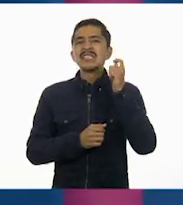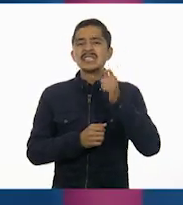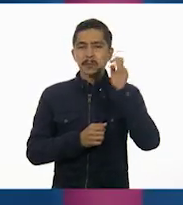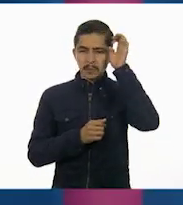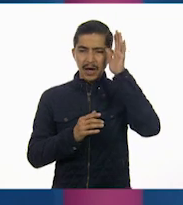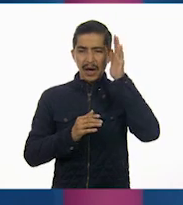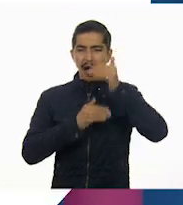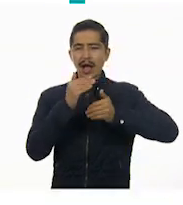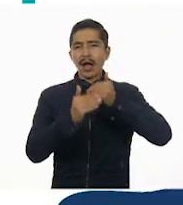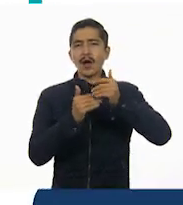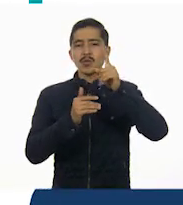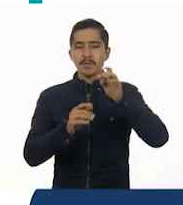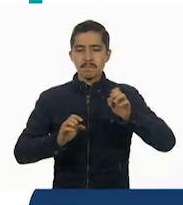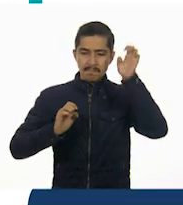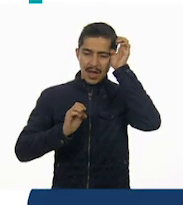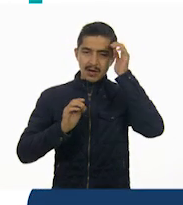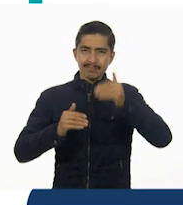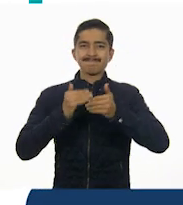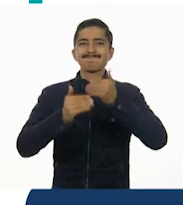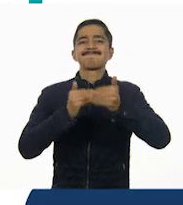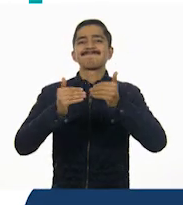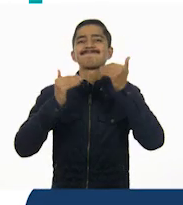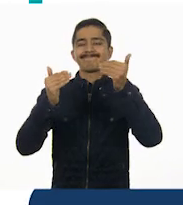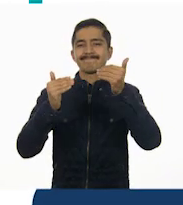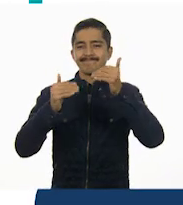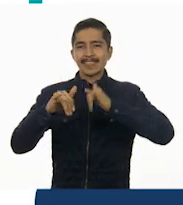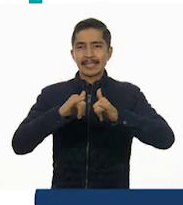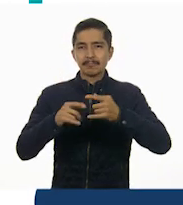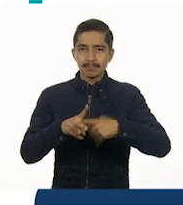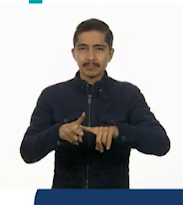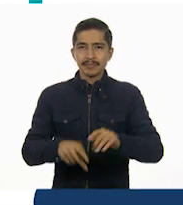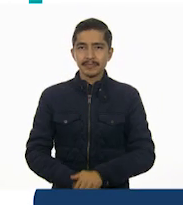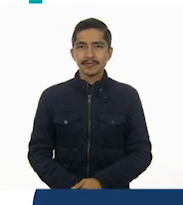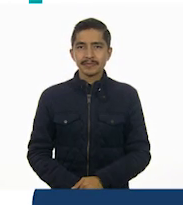monarquía a un imperio. A continuación, geografía.